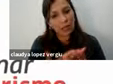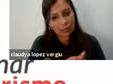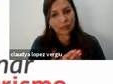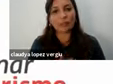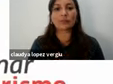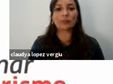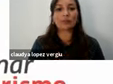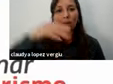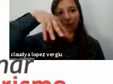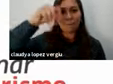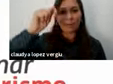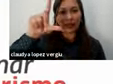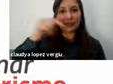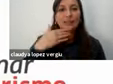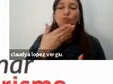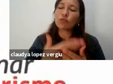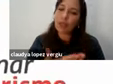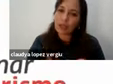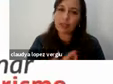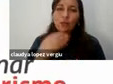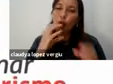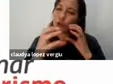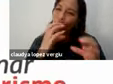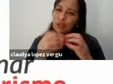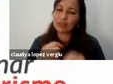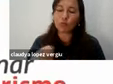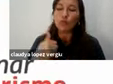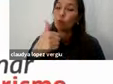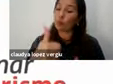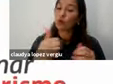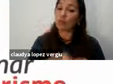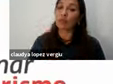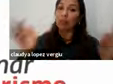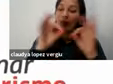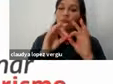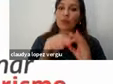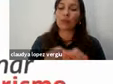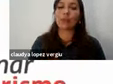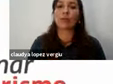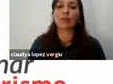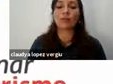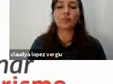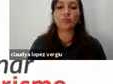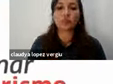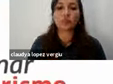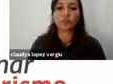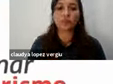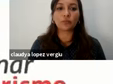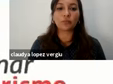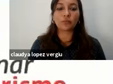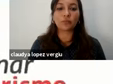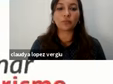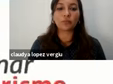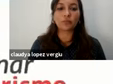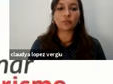Muchas gracias Melissa por todo esto que tú nos has comentado, súper interesante las acciones que vienen realizando en Ollantaytambo, en la